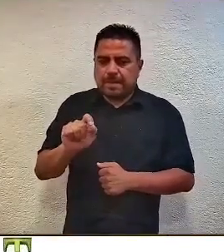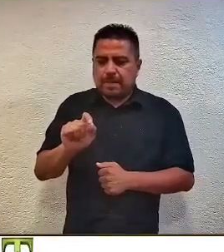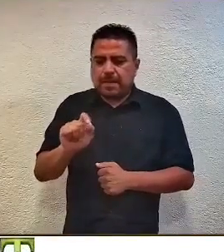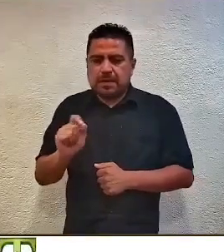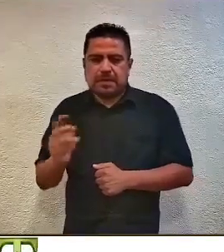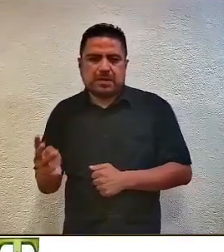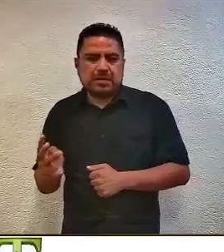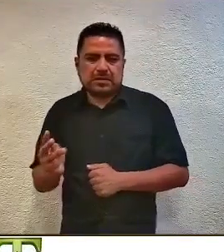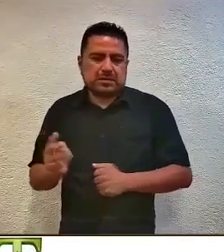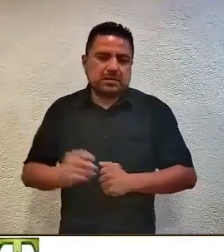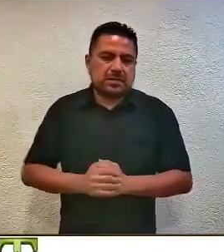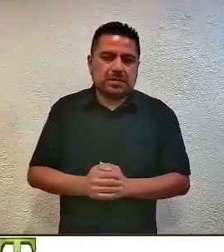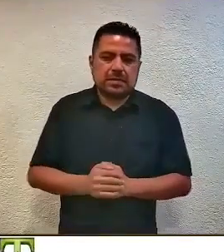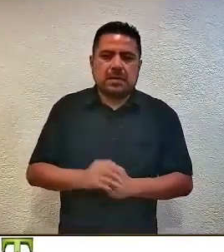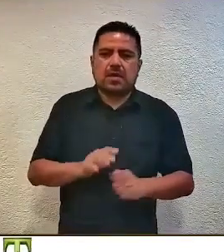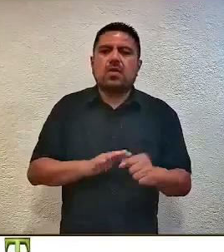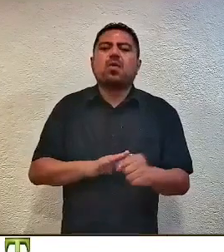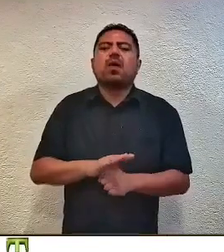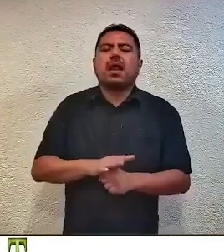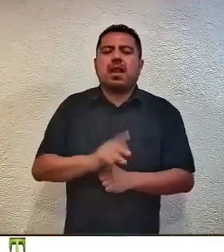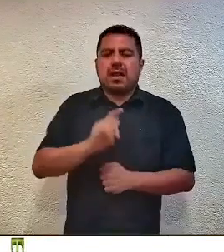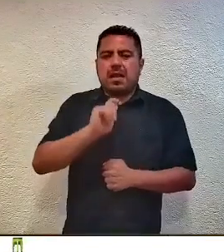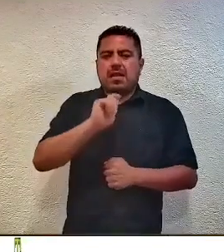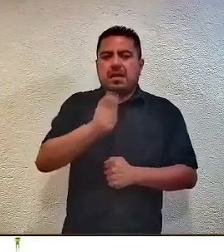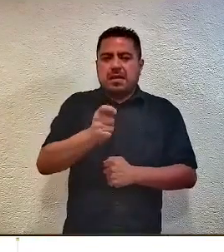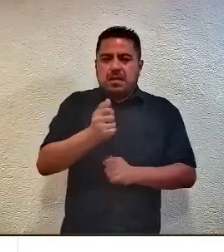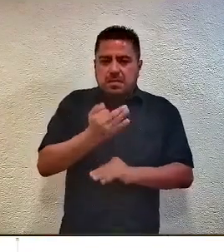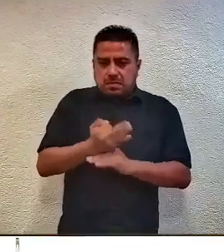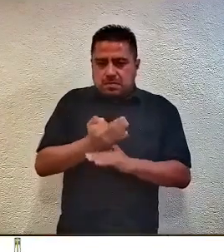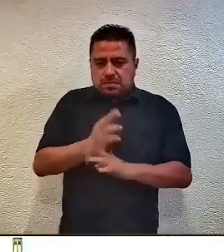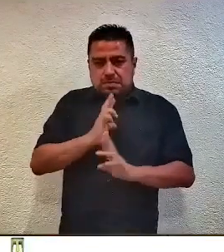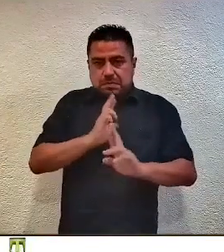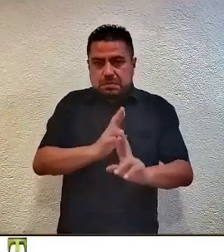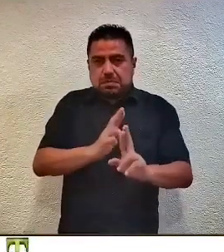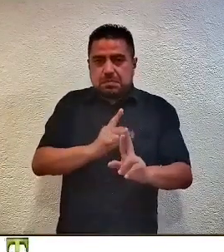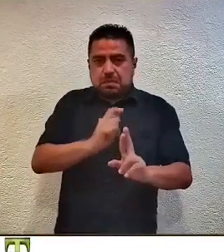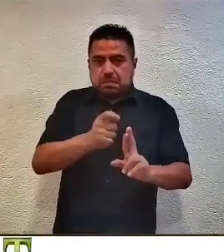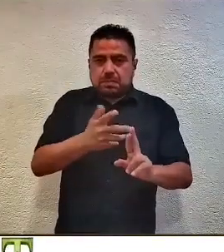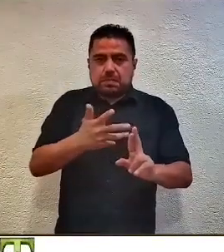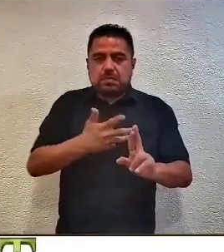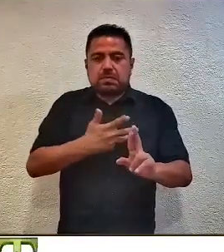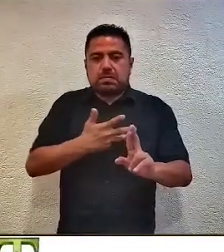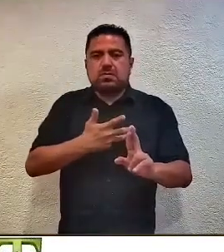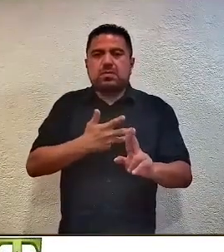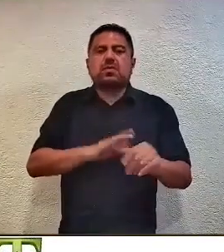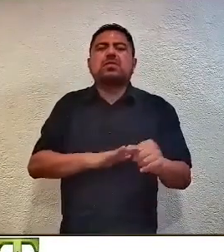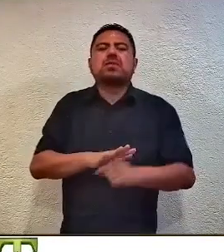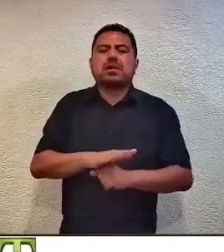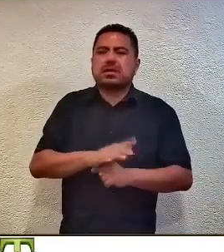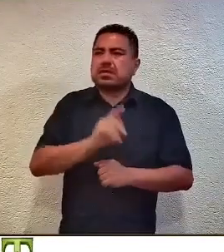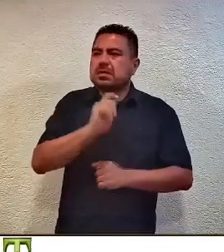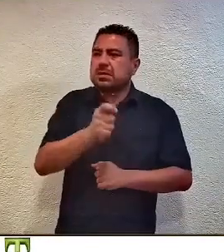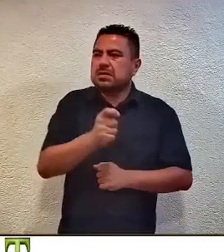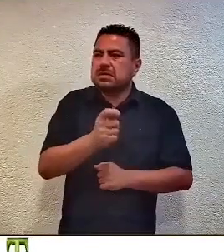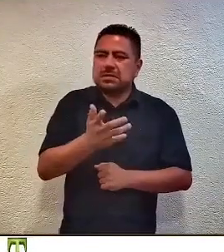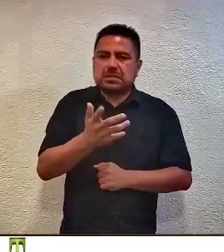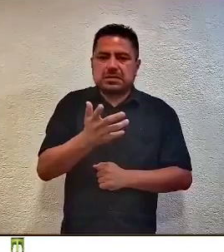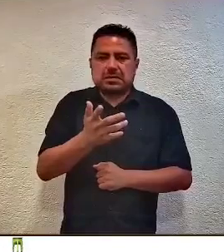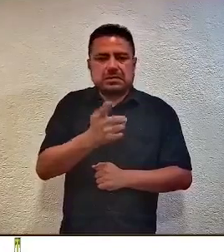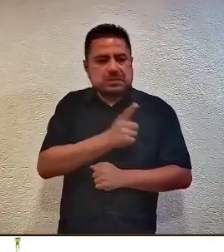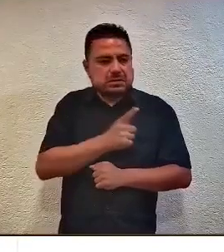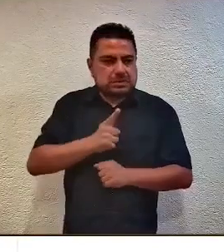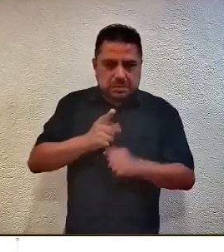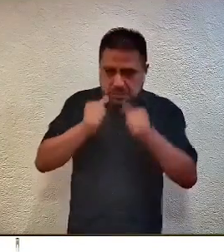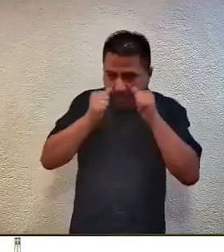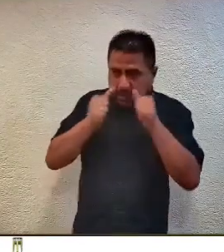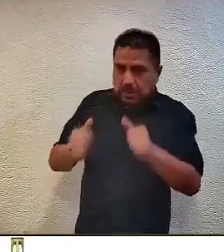63/2023, la cual con la presente resolución se tiene por objeto cumplir.